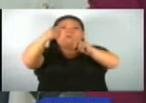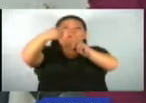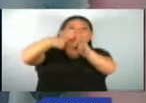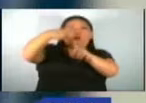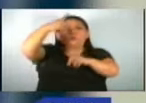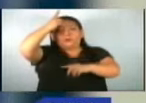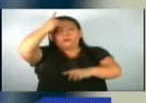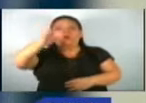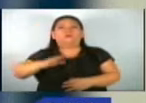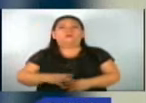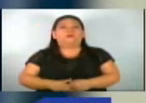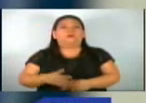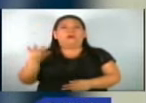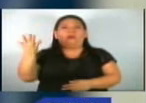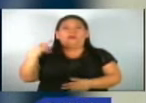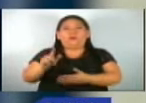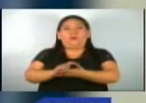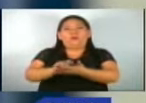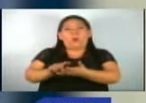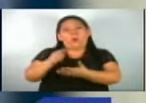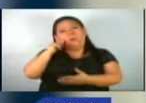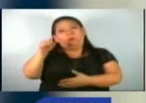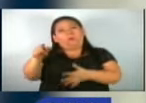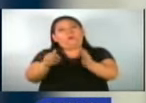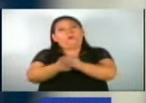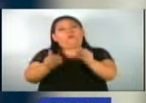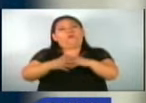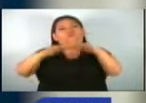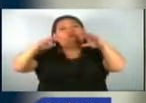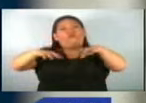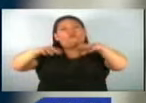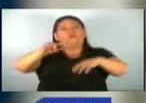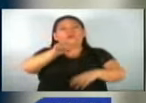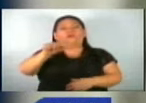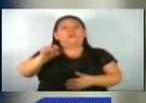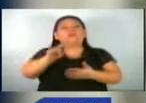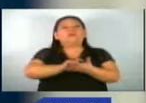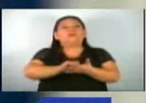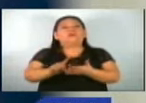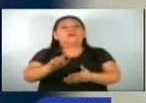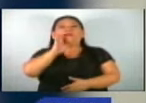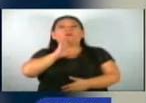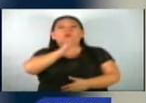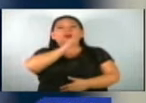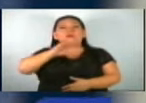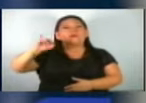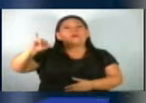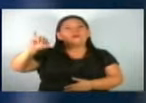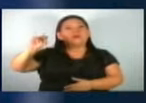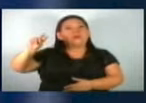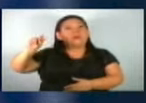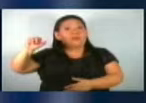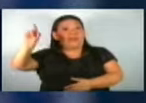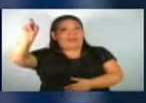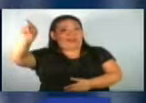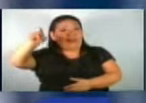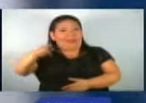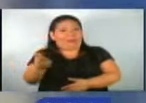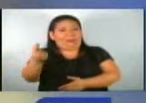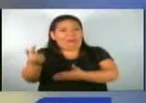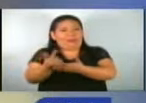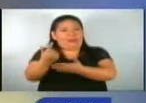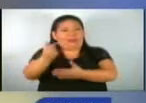semana. Uno de los recientes centros educativos afectados por lluvias fue el Instituto Nacional Albert Camus en San Antonio Abad. Varias de